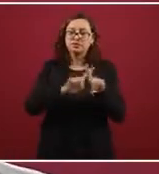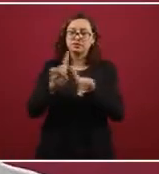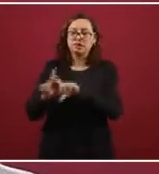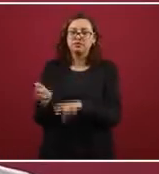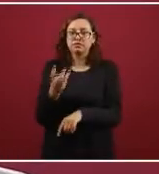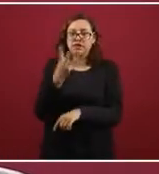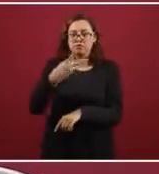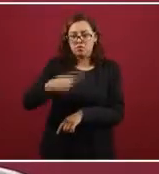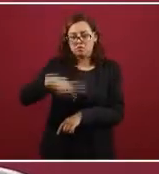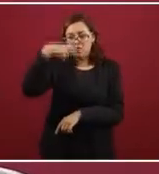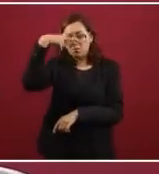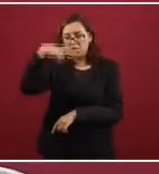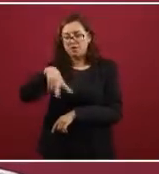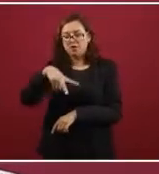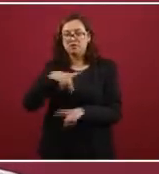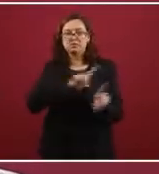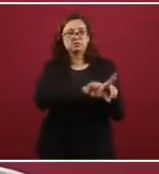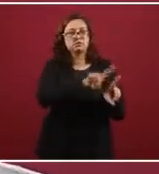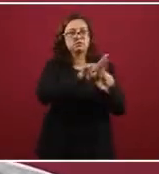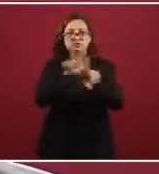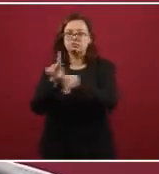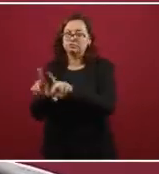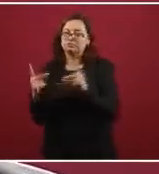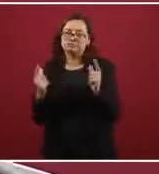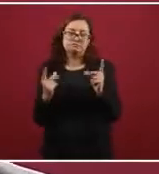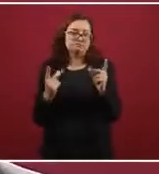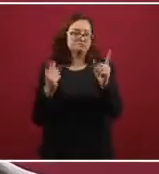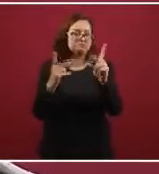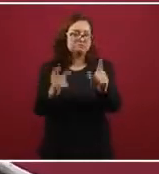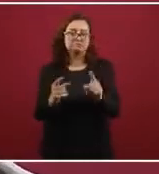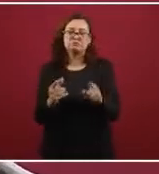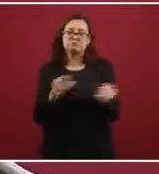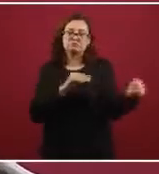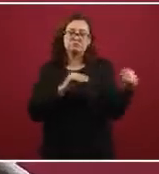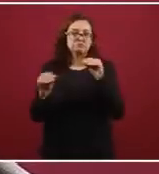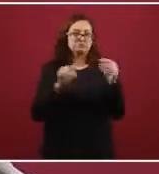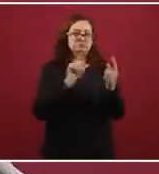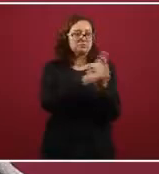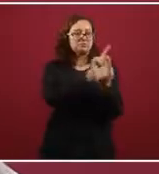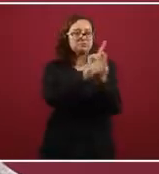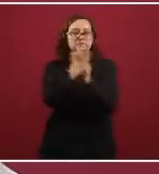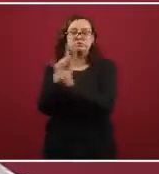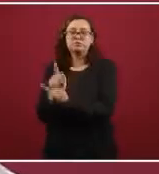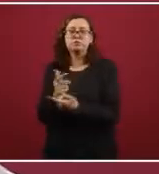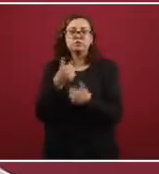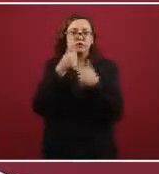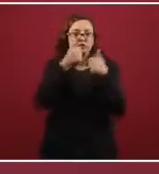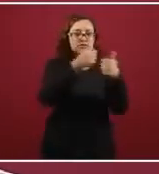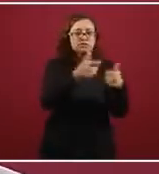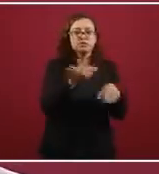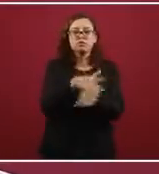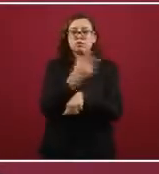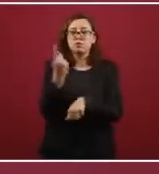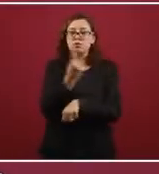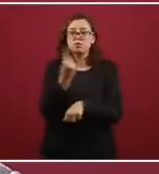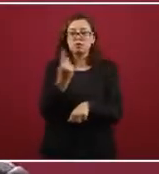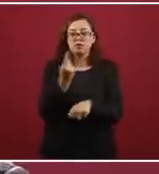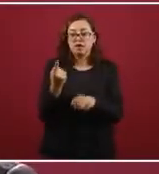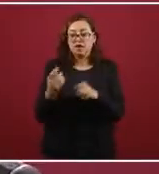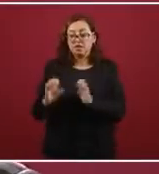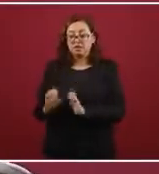3 consulados distintos, porque no es un punto cercano a nuestras